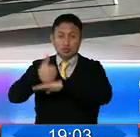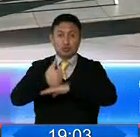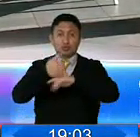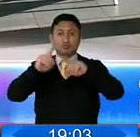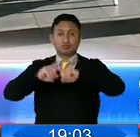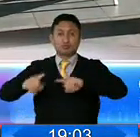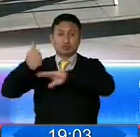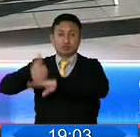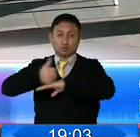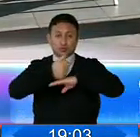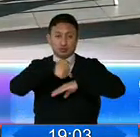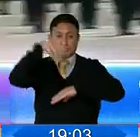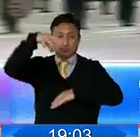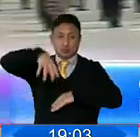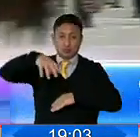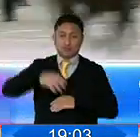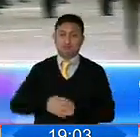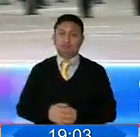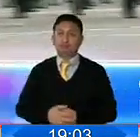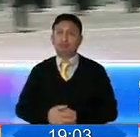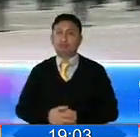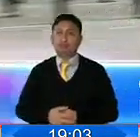los diferentes poderes del Estado.